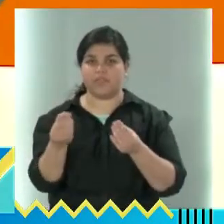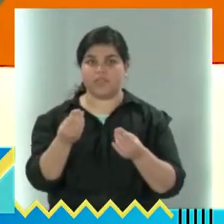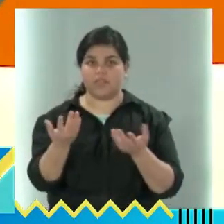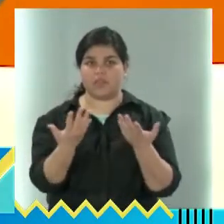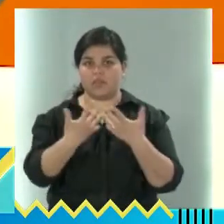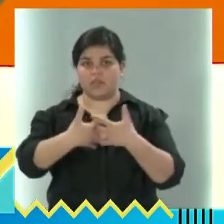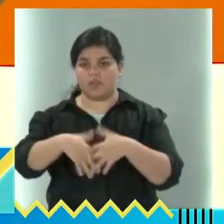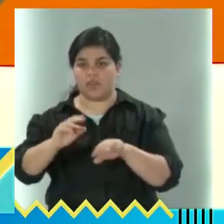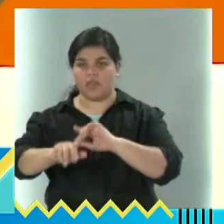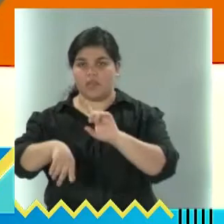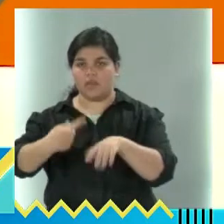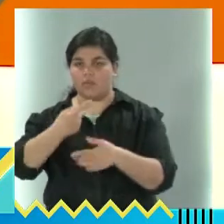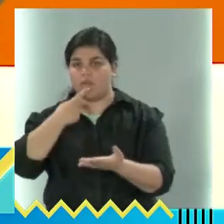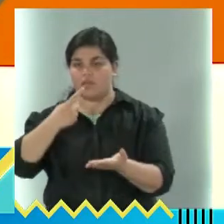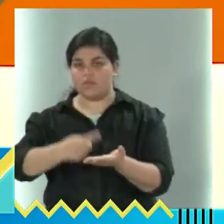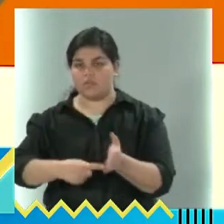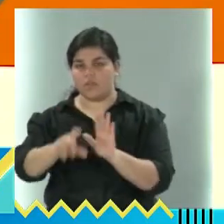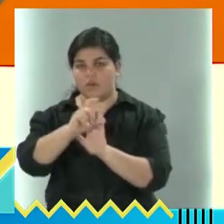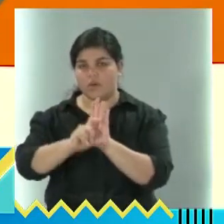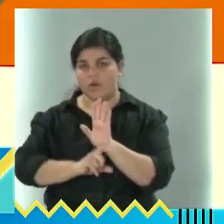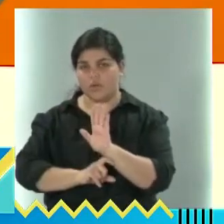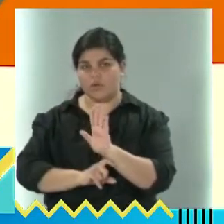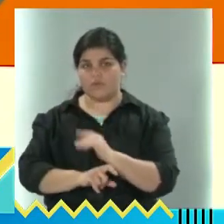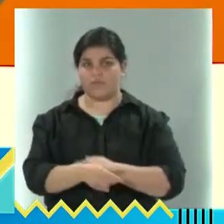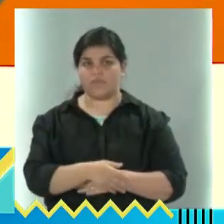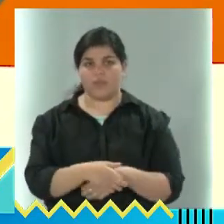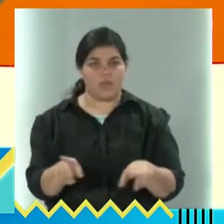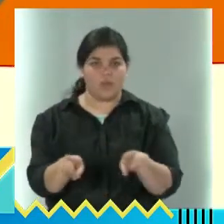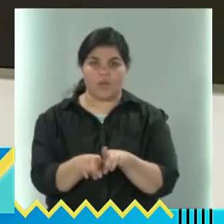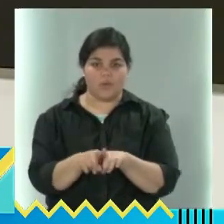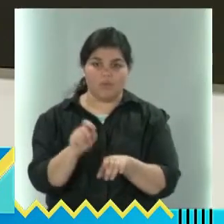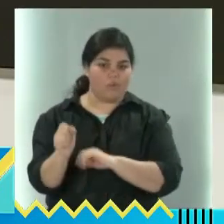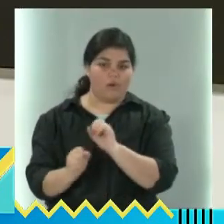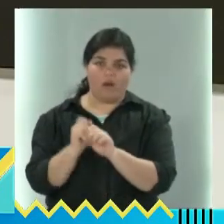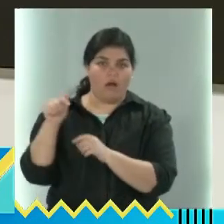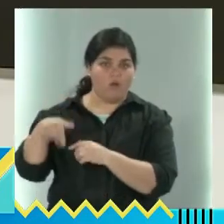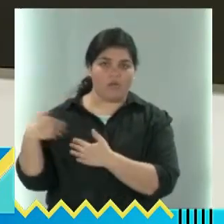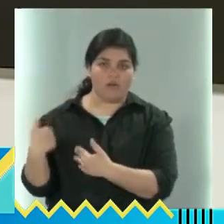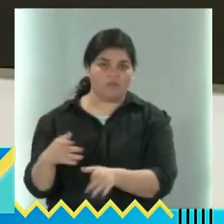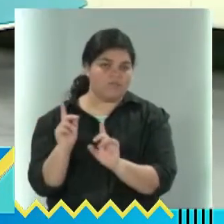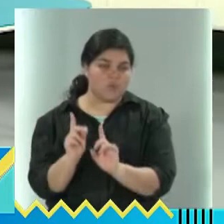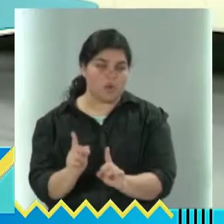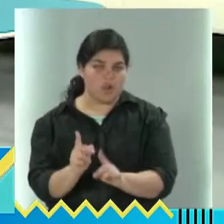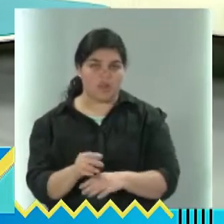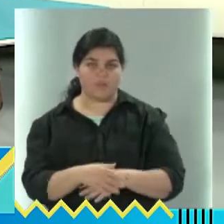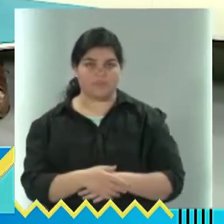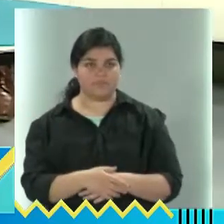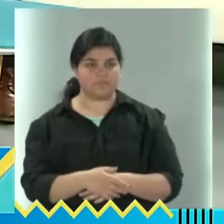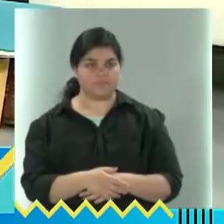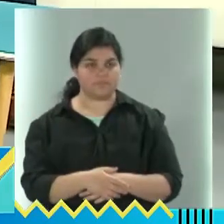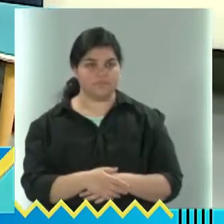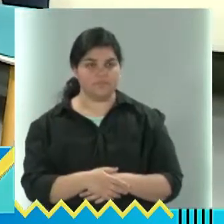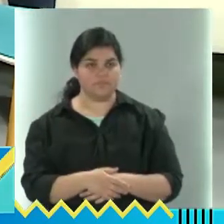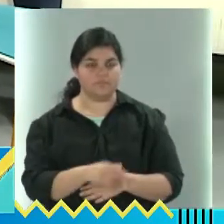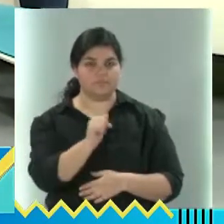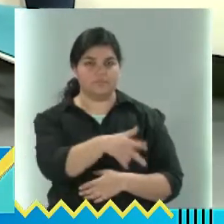después que determina el mismo código contravencional, al igual prácticamente como se viene ejerciendo en la actualidad. Bien. Samuel, con respecto